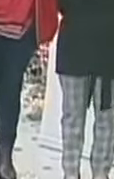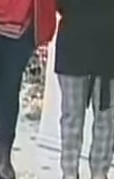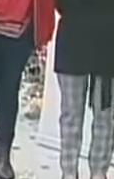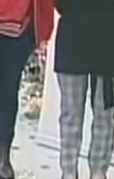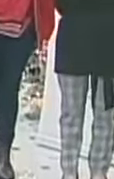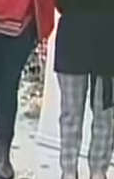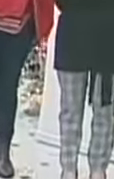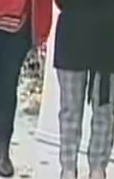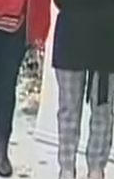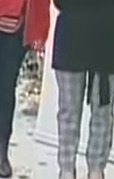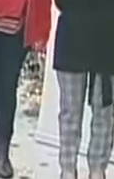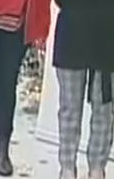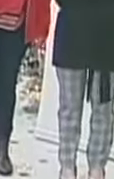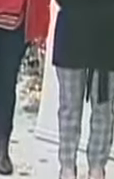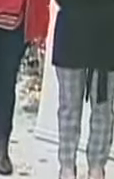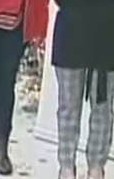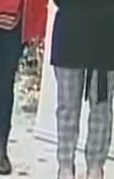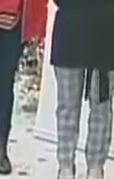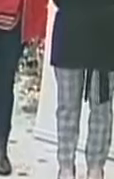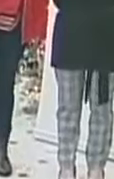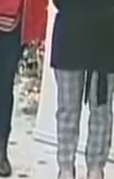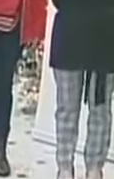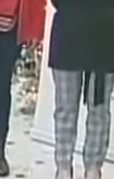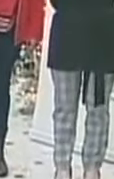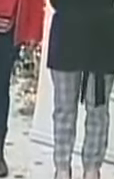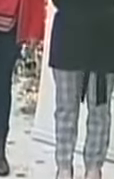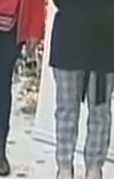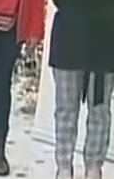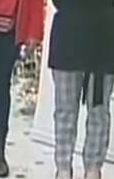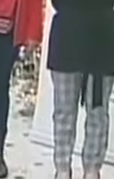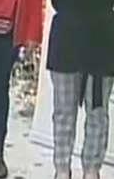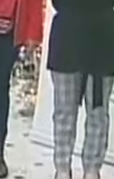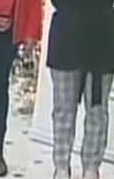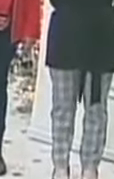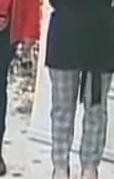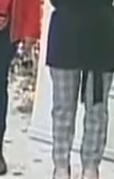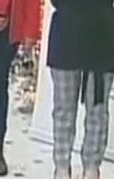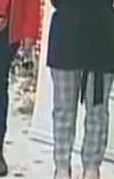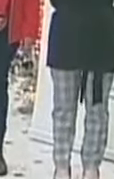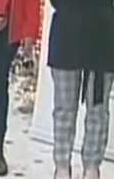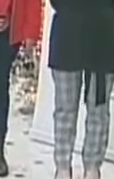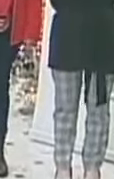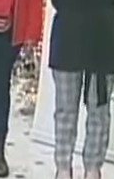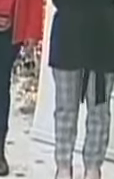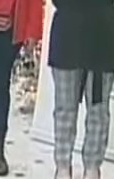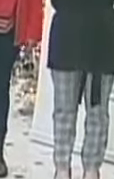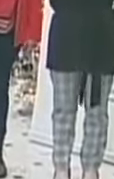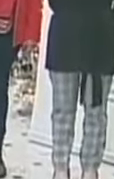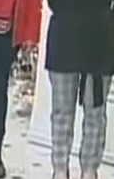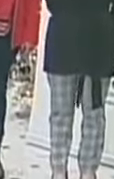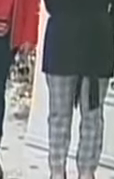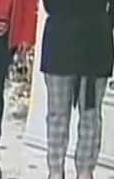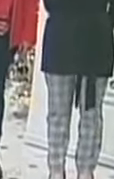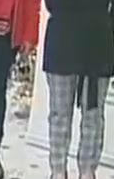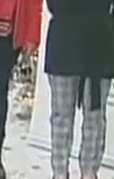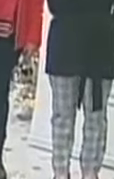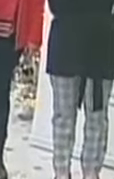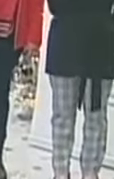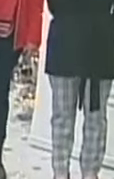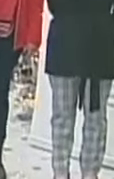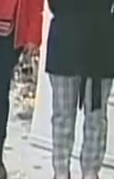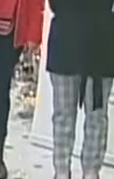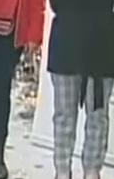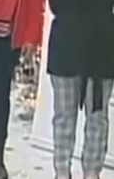con Delis y en el Banco de Venezuela. El banco